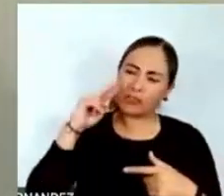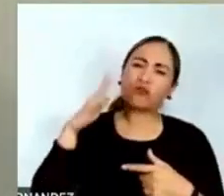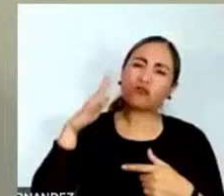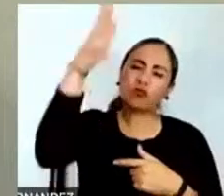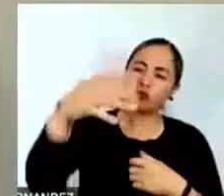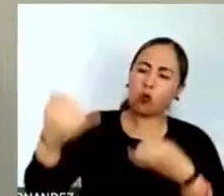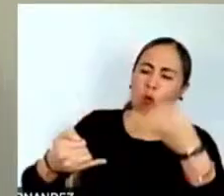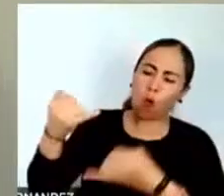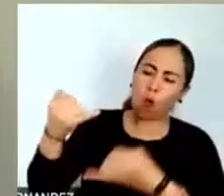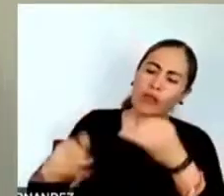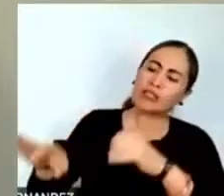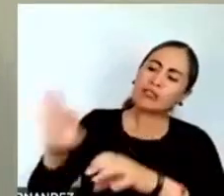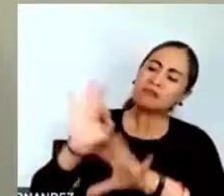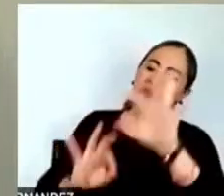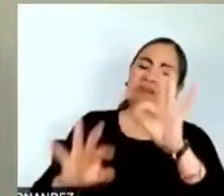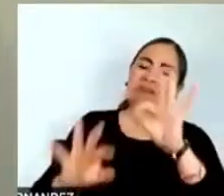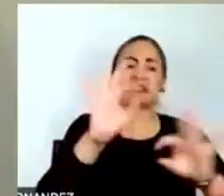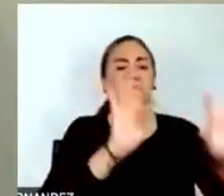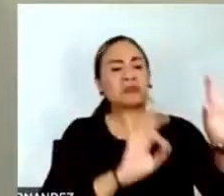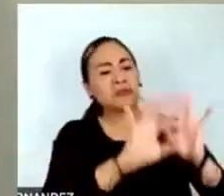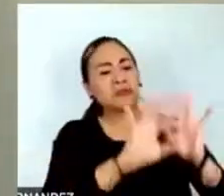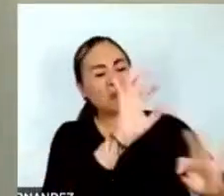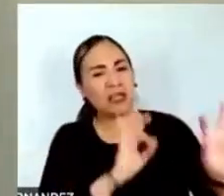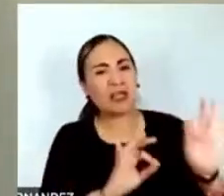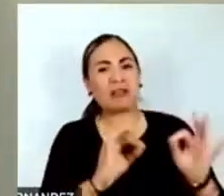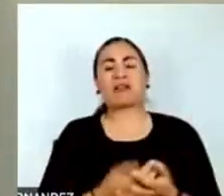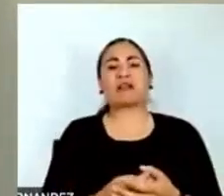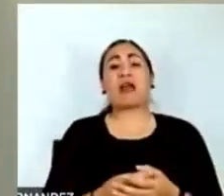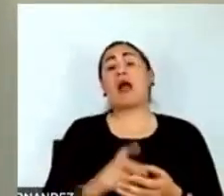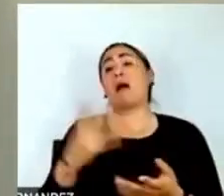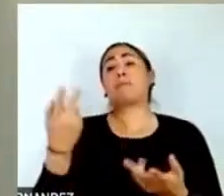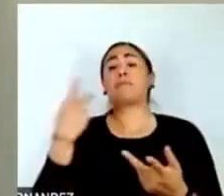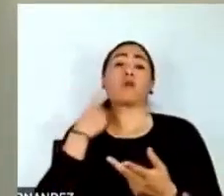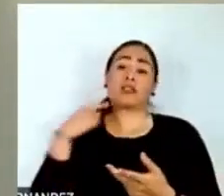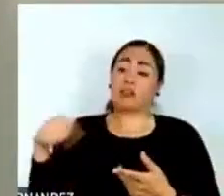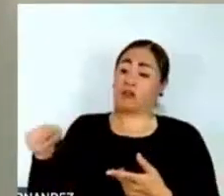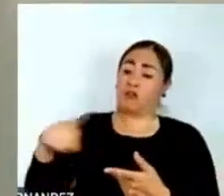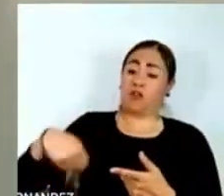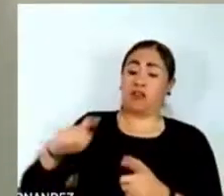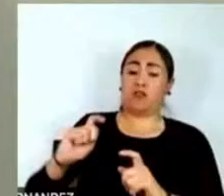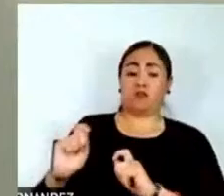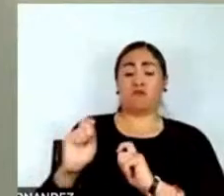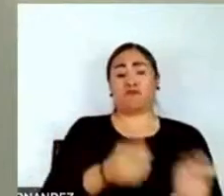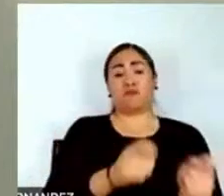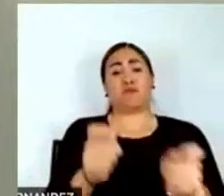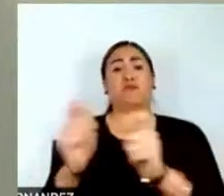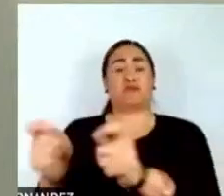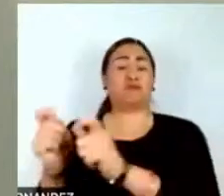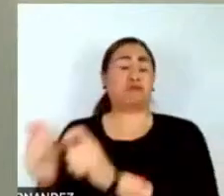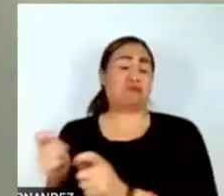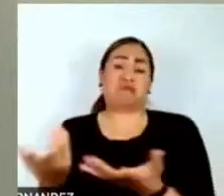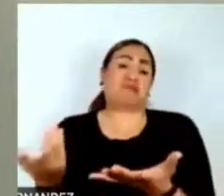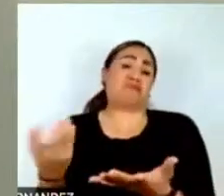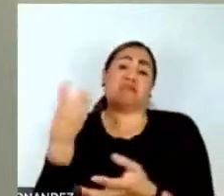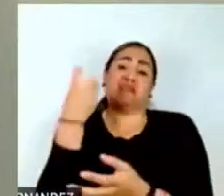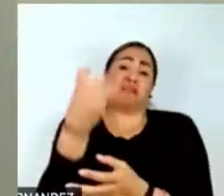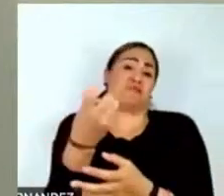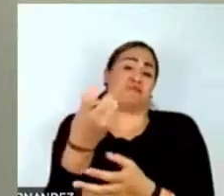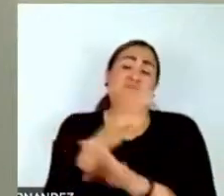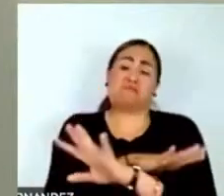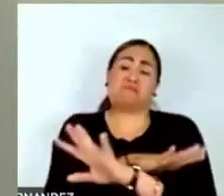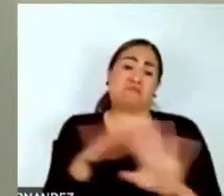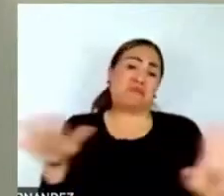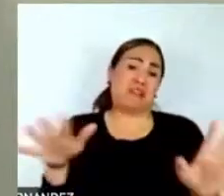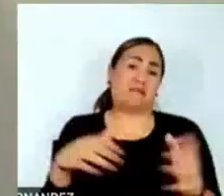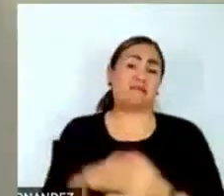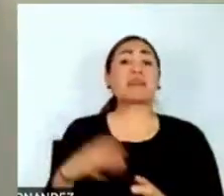presión de politizar los nombramientos del Tribunal Constitucional en las democracias probablemente